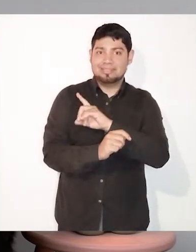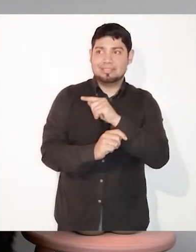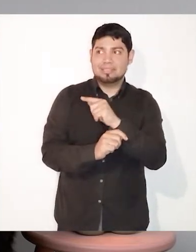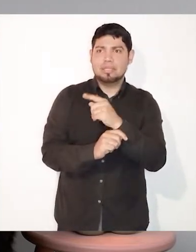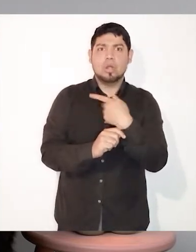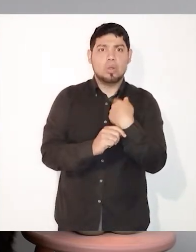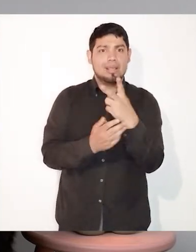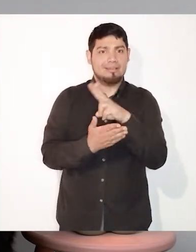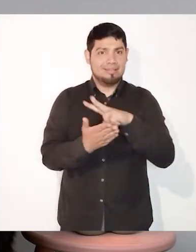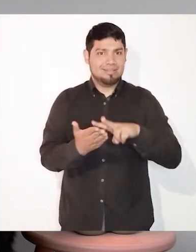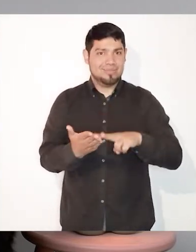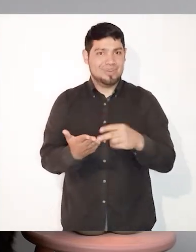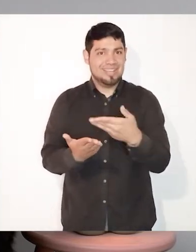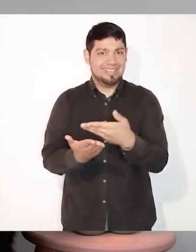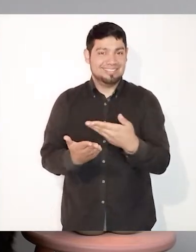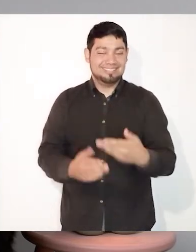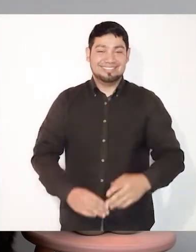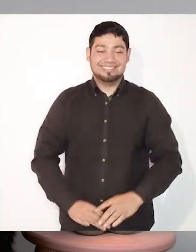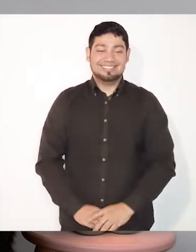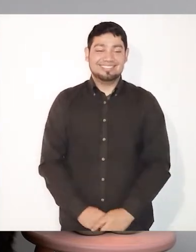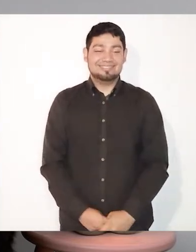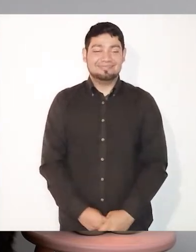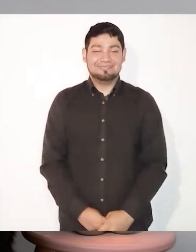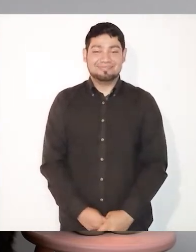poesía como fórmula de lenguaje.